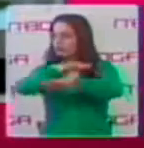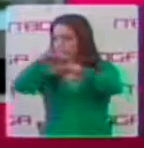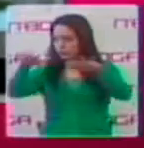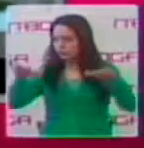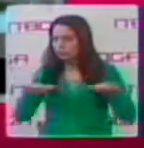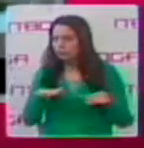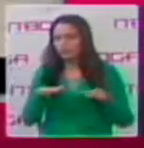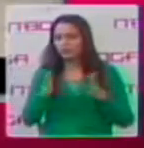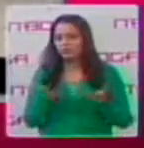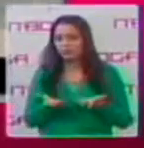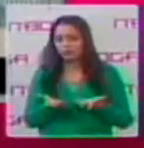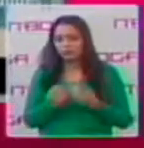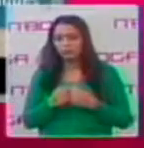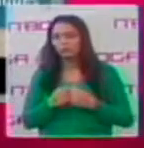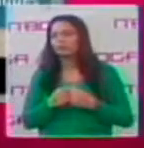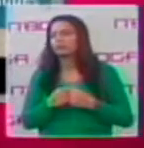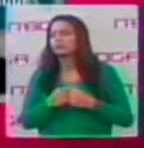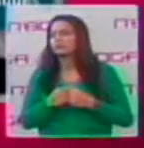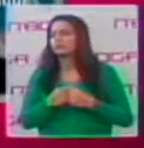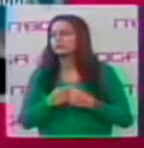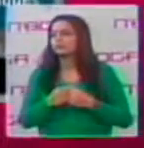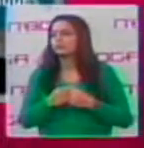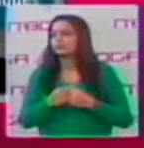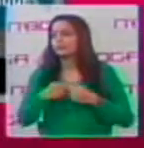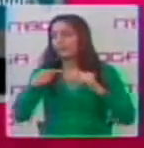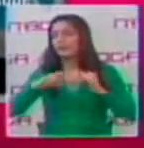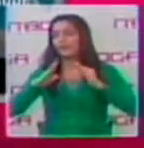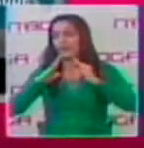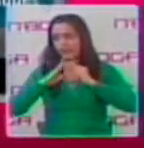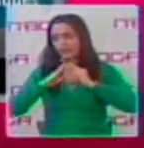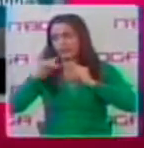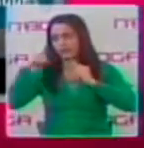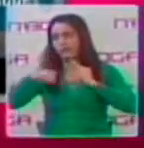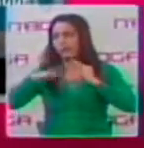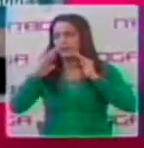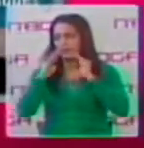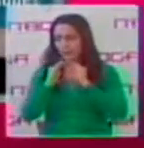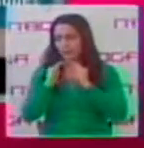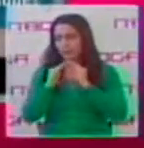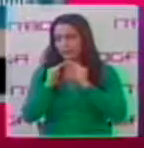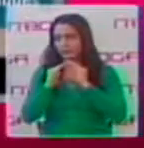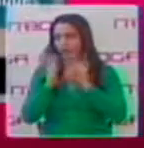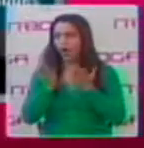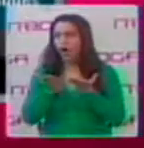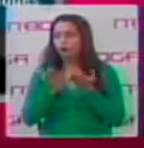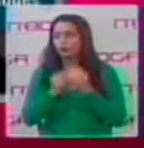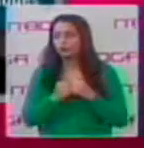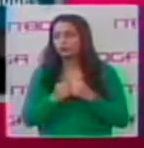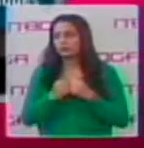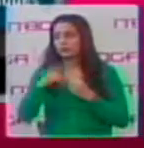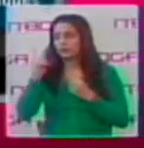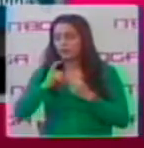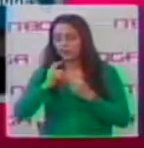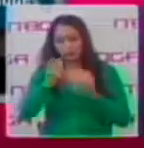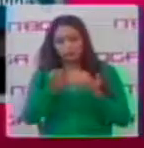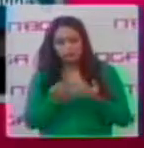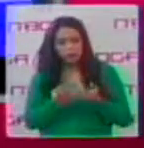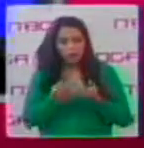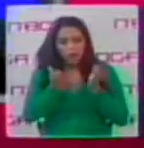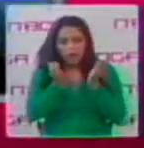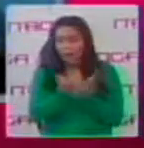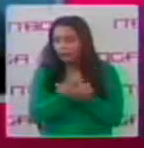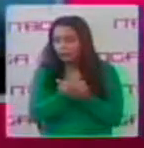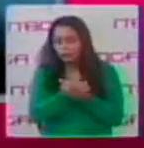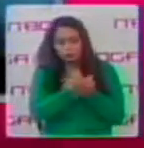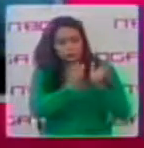domiciliario, es decir, los hogares. Es decir, desde los hogares. Que basta con que clasifiquemos nuestros desechos de una